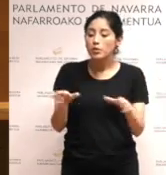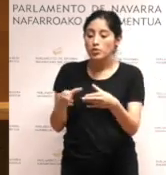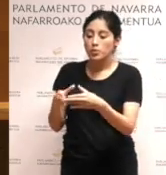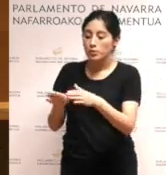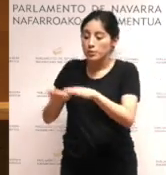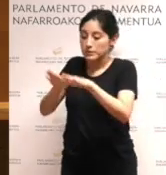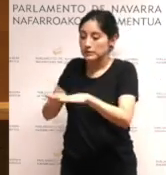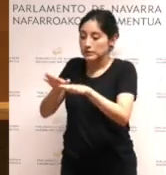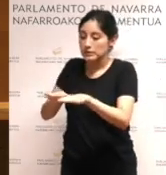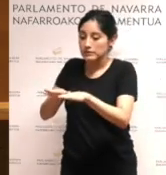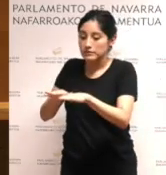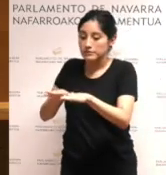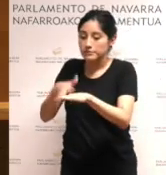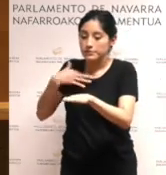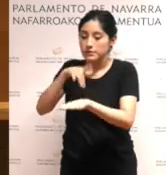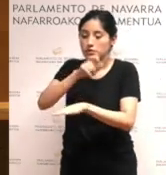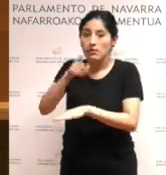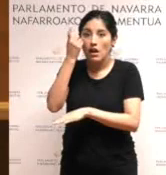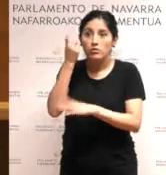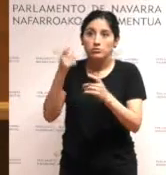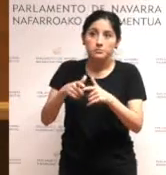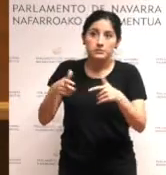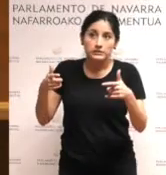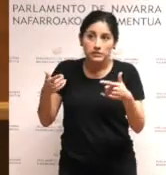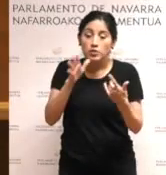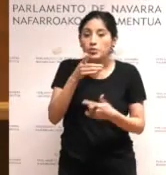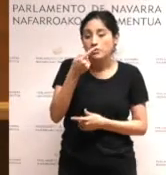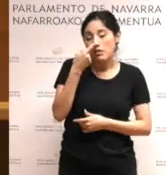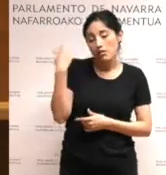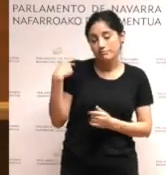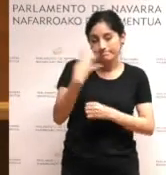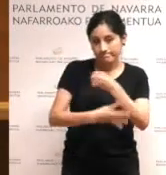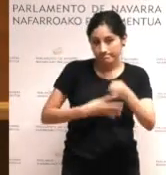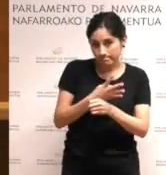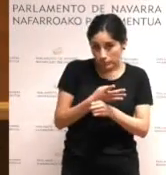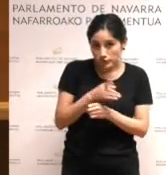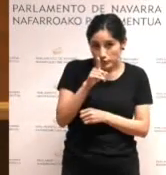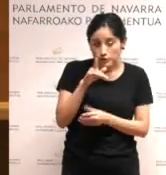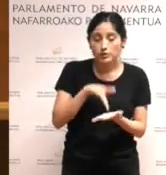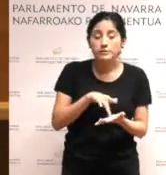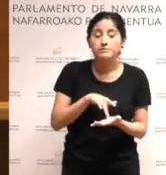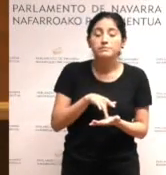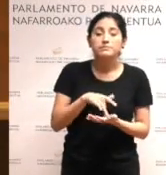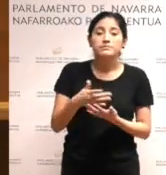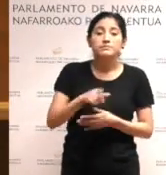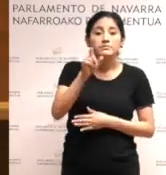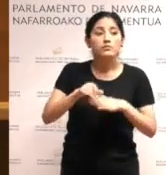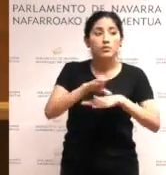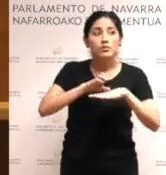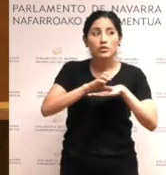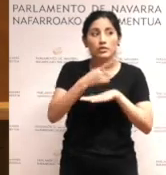de que tengan menos alumnado, que es lo que se ha hecho en la pasada legislatura. Cuando dice el consejero que no han disminuido los